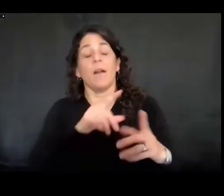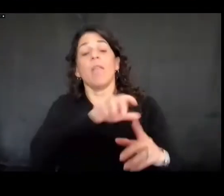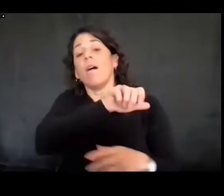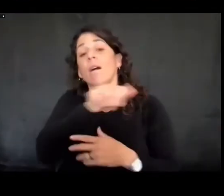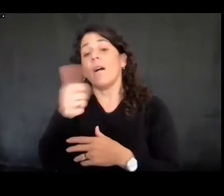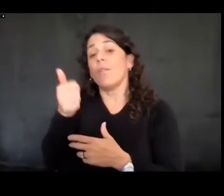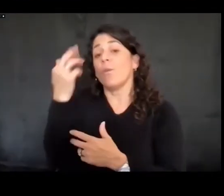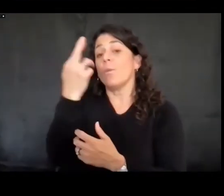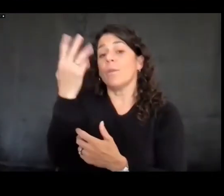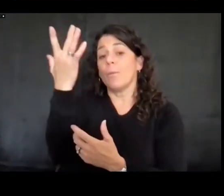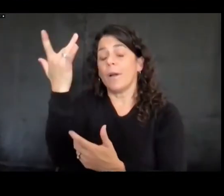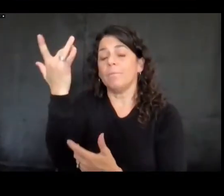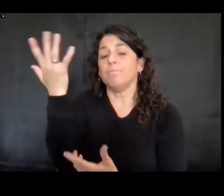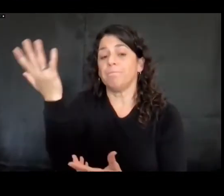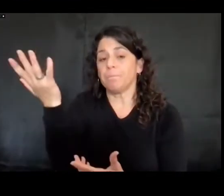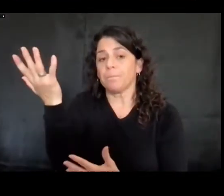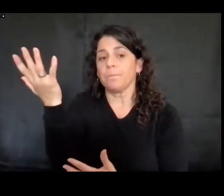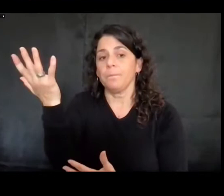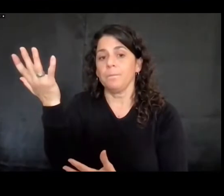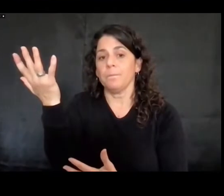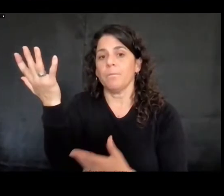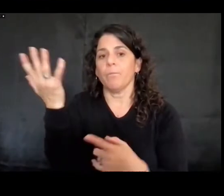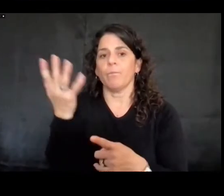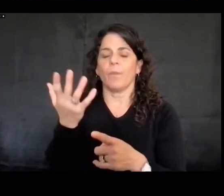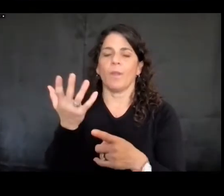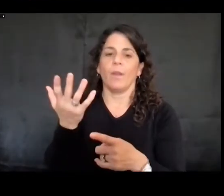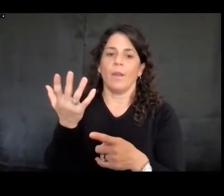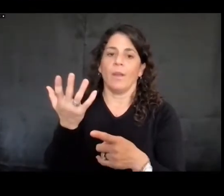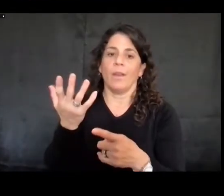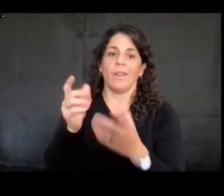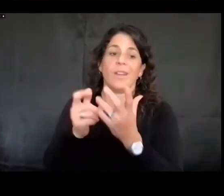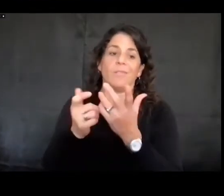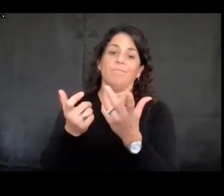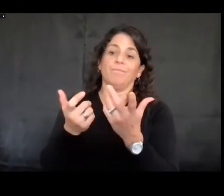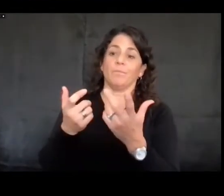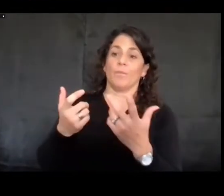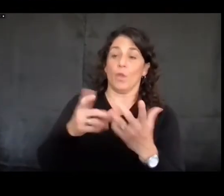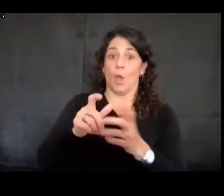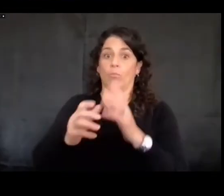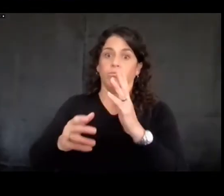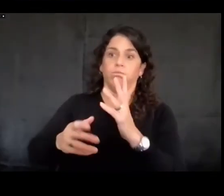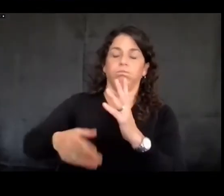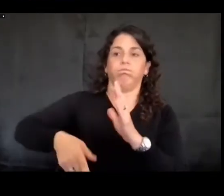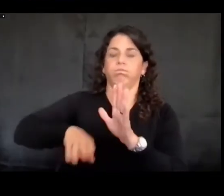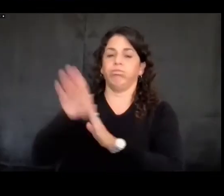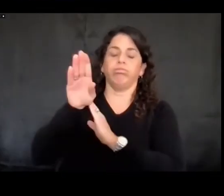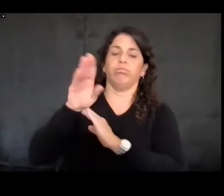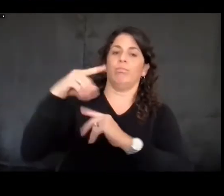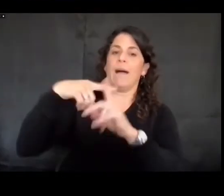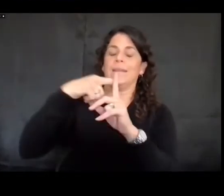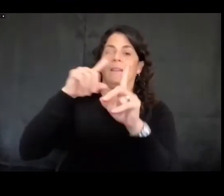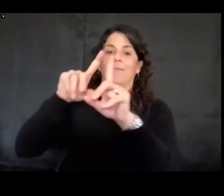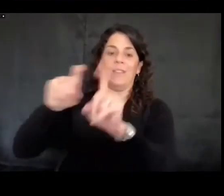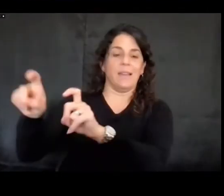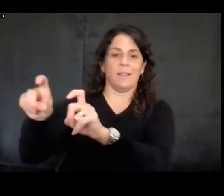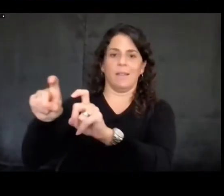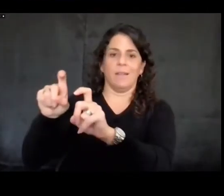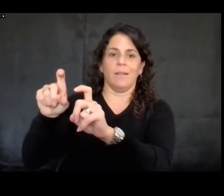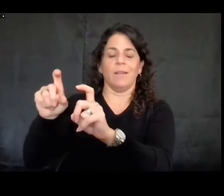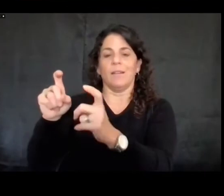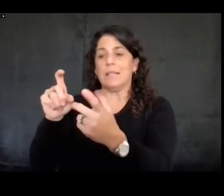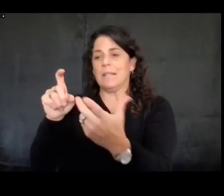razón pero por otro lado no creo eso son tantos casos positivos que en